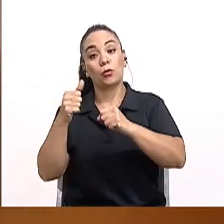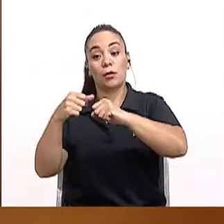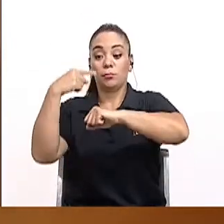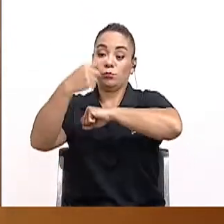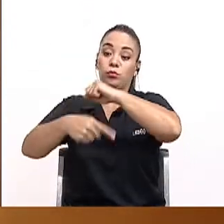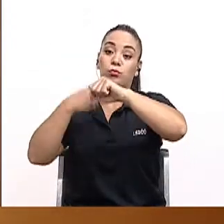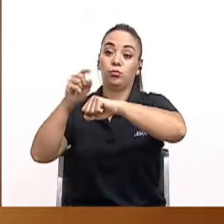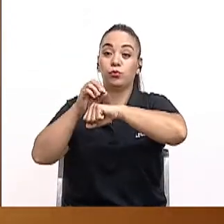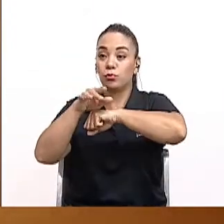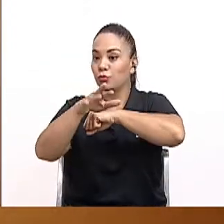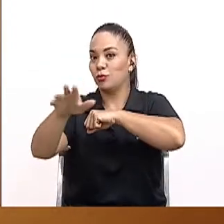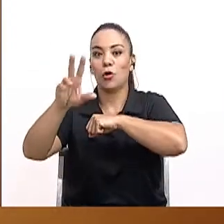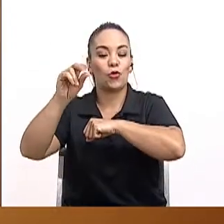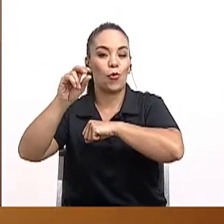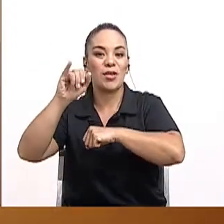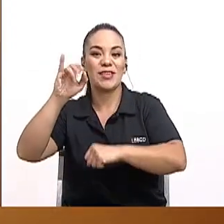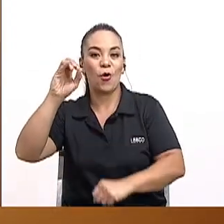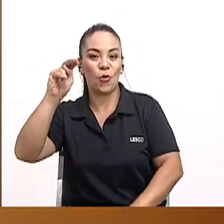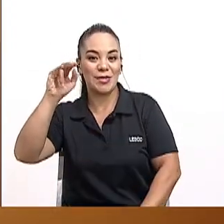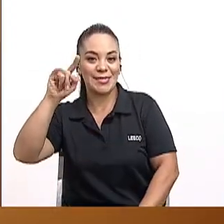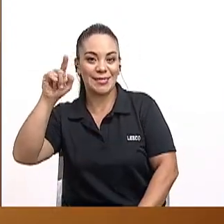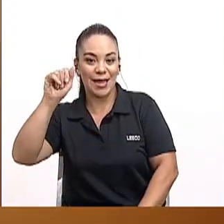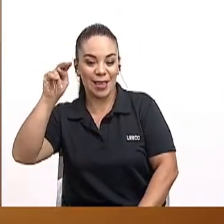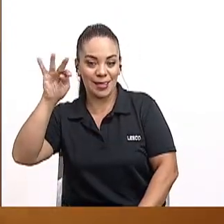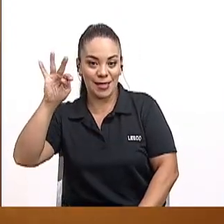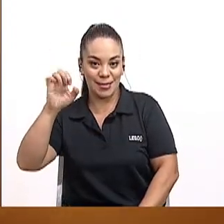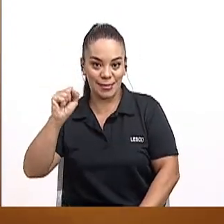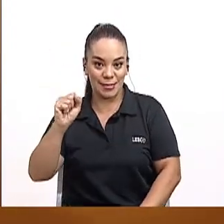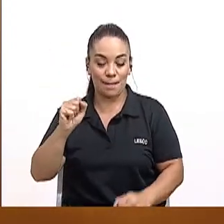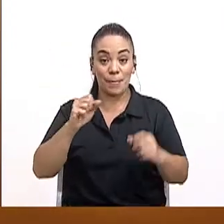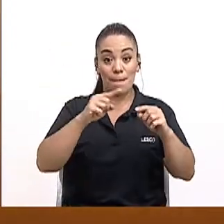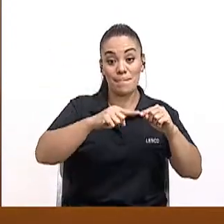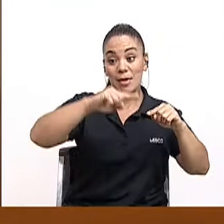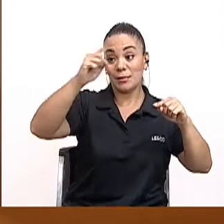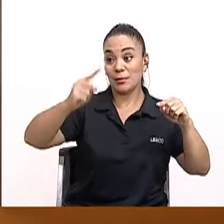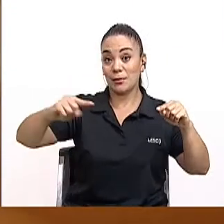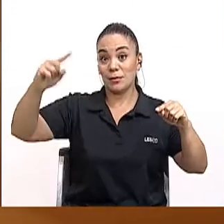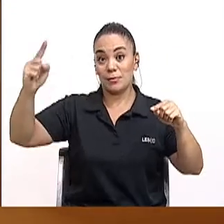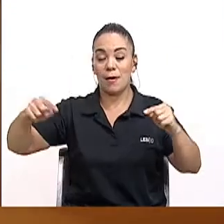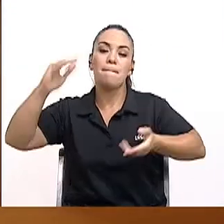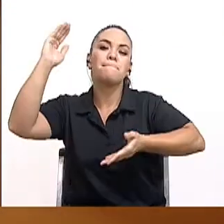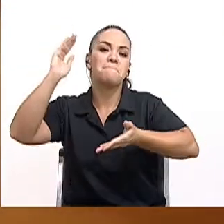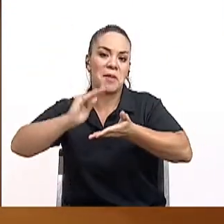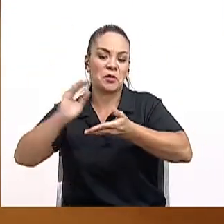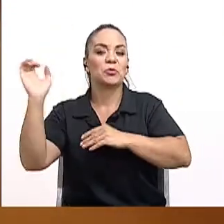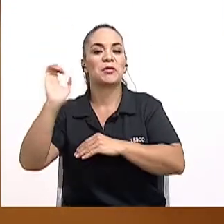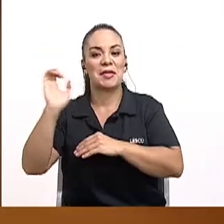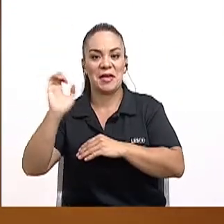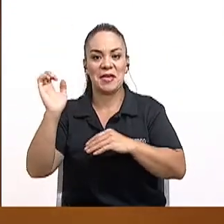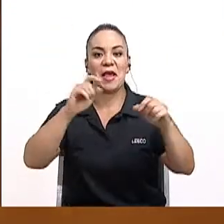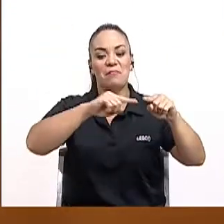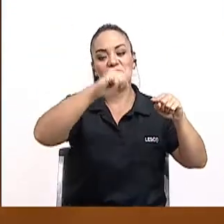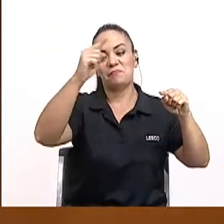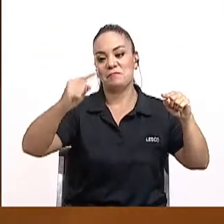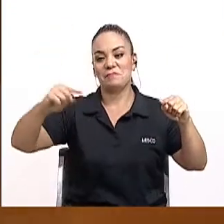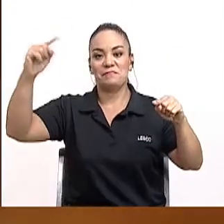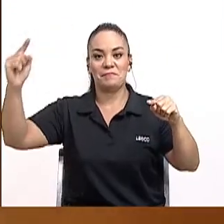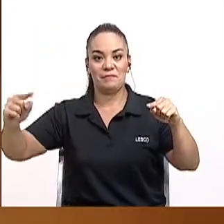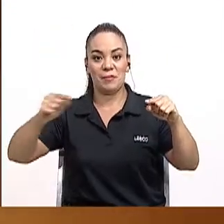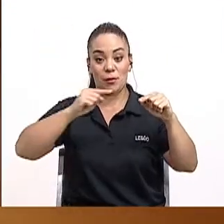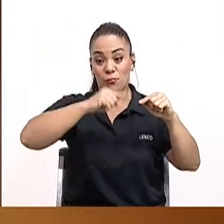acuerdo a la longitud de onda. Entre más longitud de onda, menor frecuencia y menor energía en esas ondas